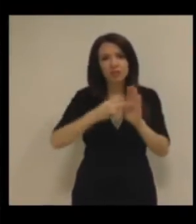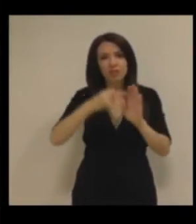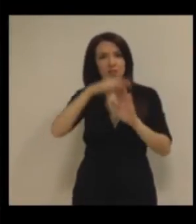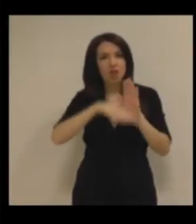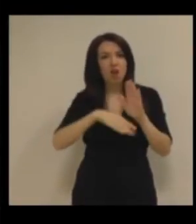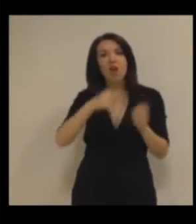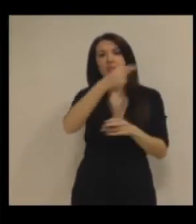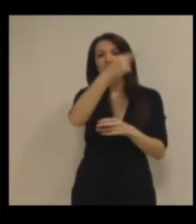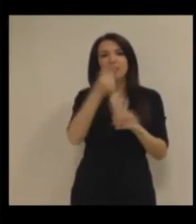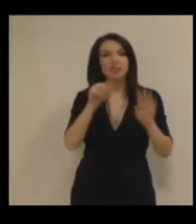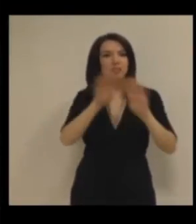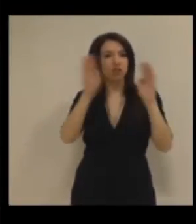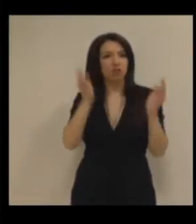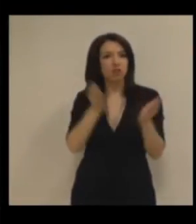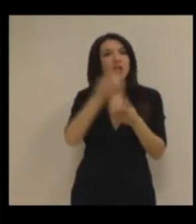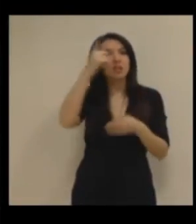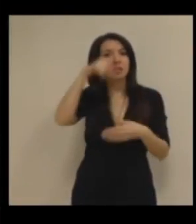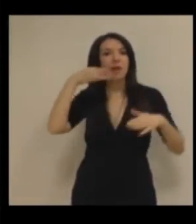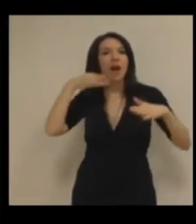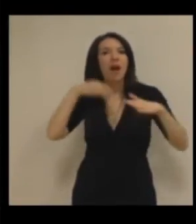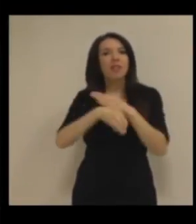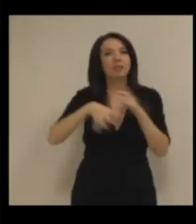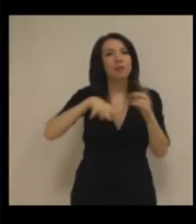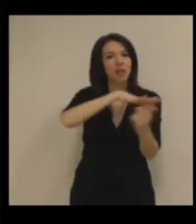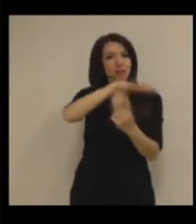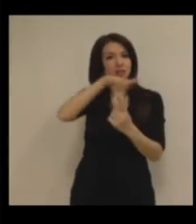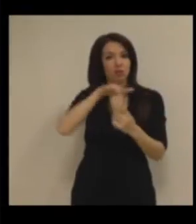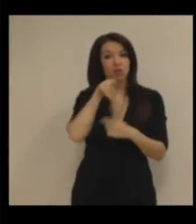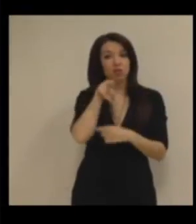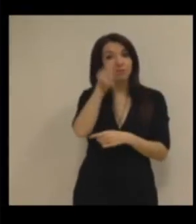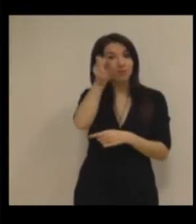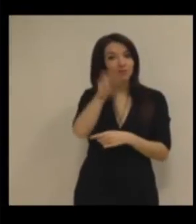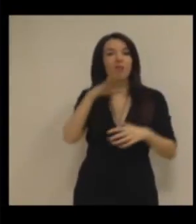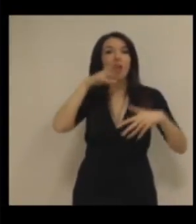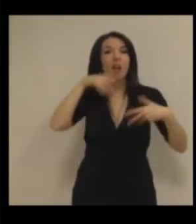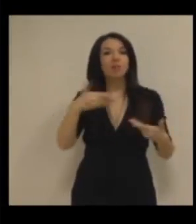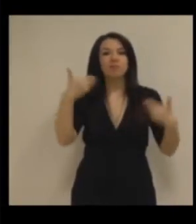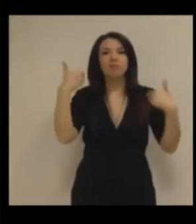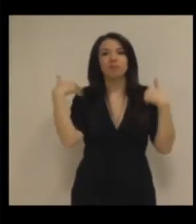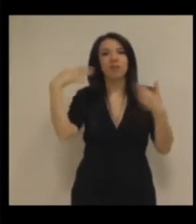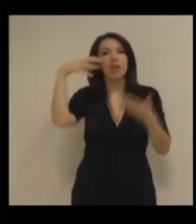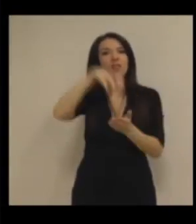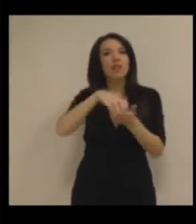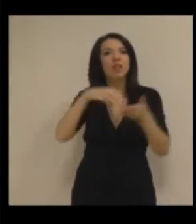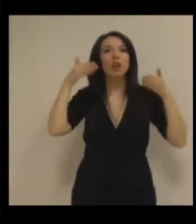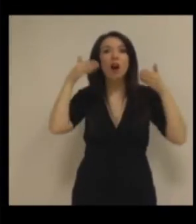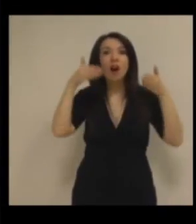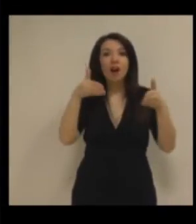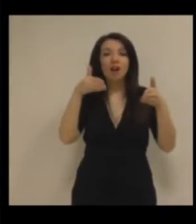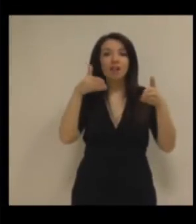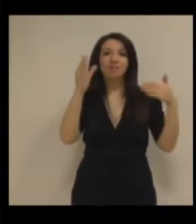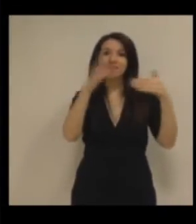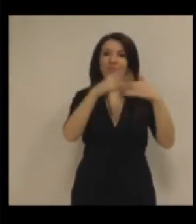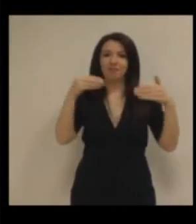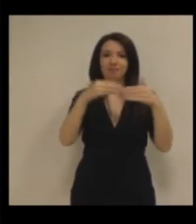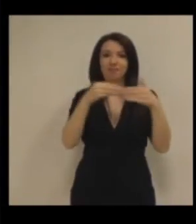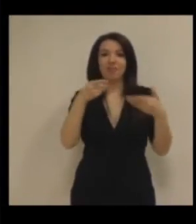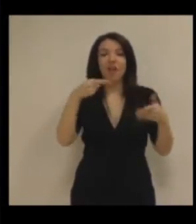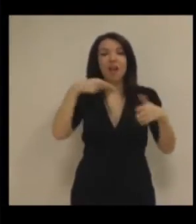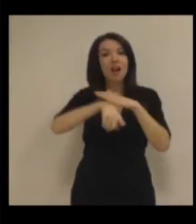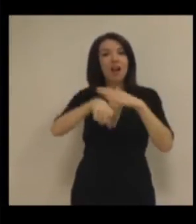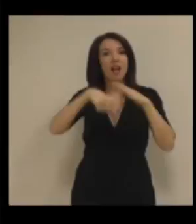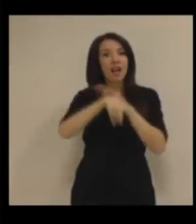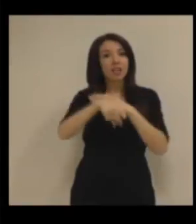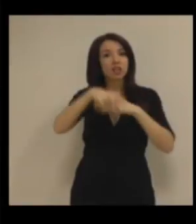diseño universal y la accesibilidad en el entorno. En la actualidad eres responsable del Centro de Atención al Usuario, gestión